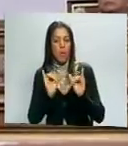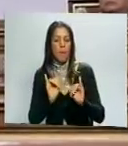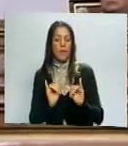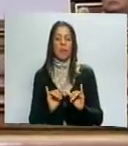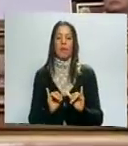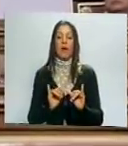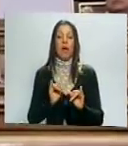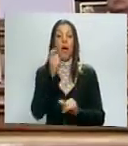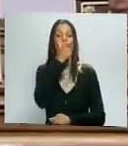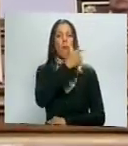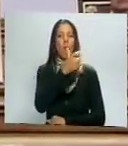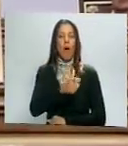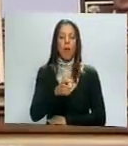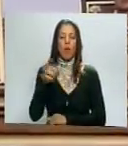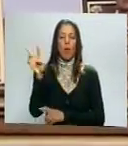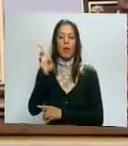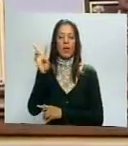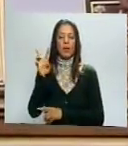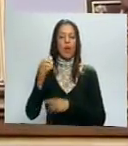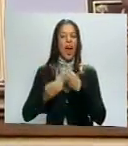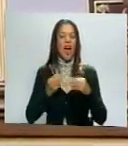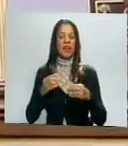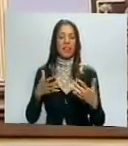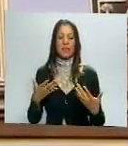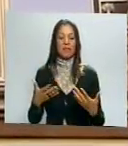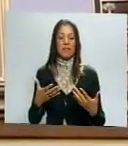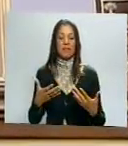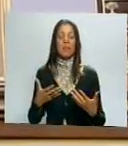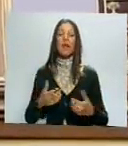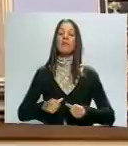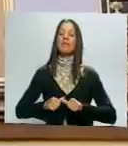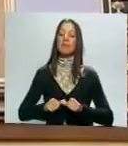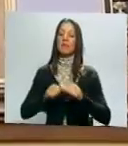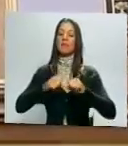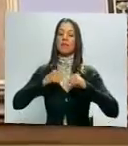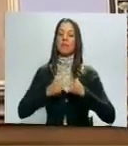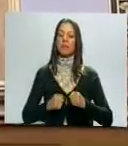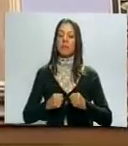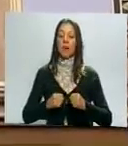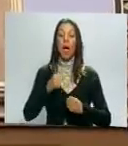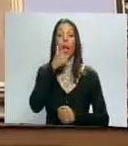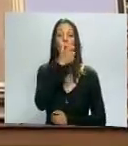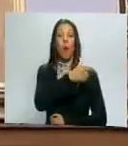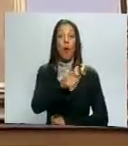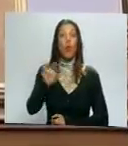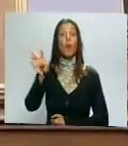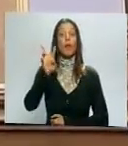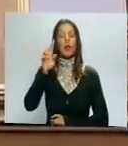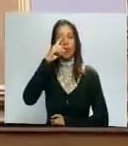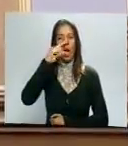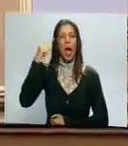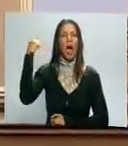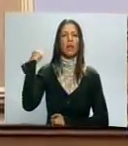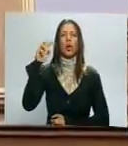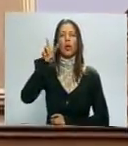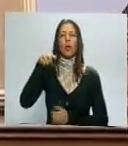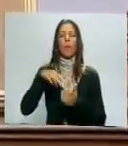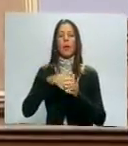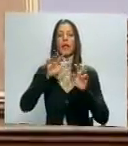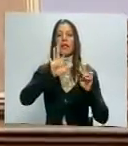hizo el pueblo heroico? Salió adelante. El pueblo heroico en el año